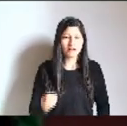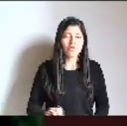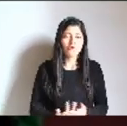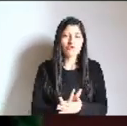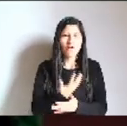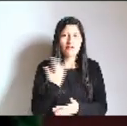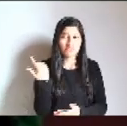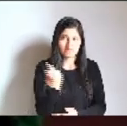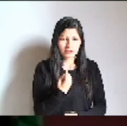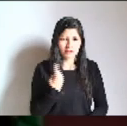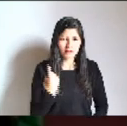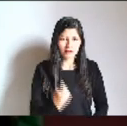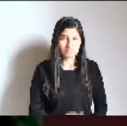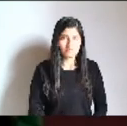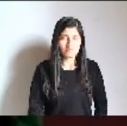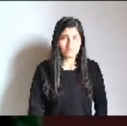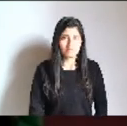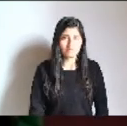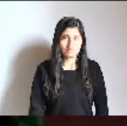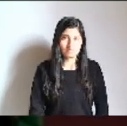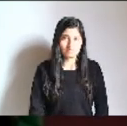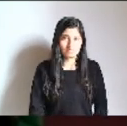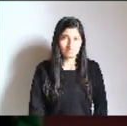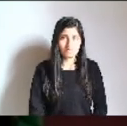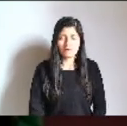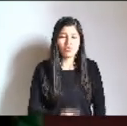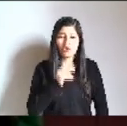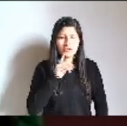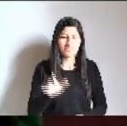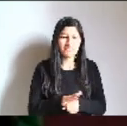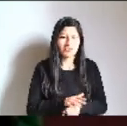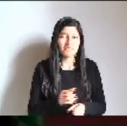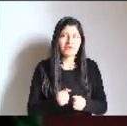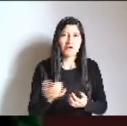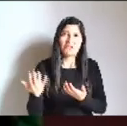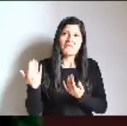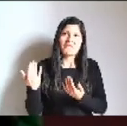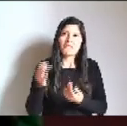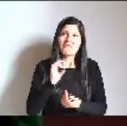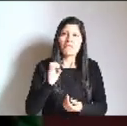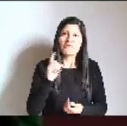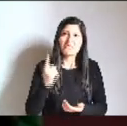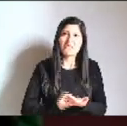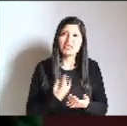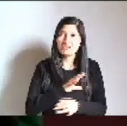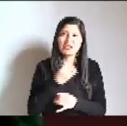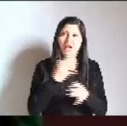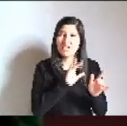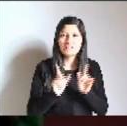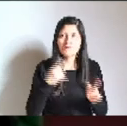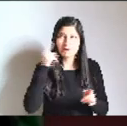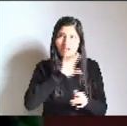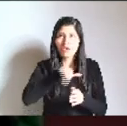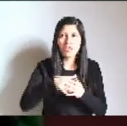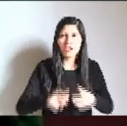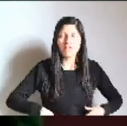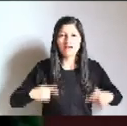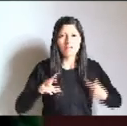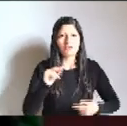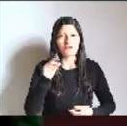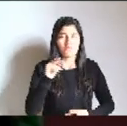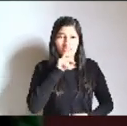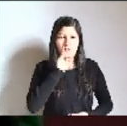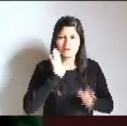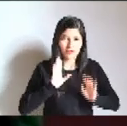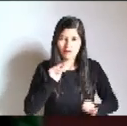renovarse continuamente. No basta con recibir la fe una sola vez y ya. No basta con solo tener